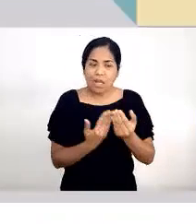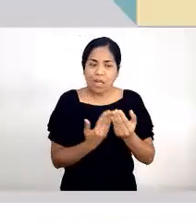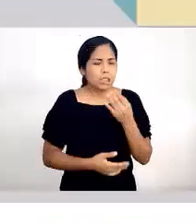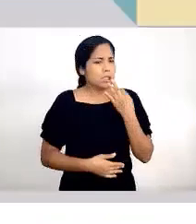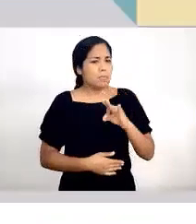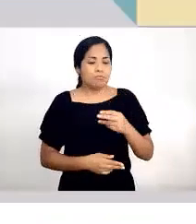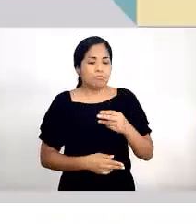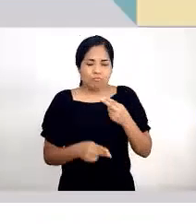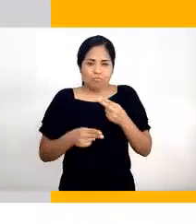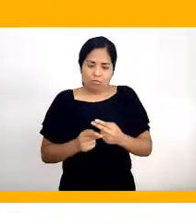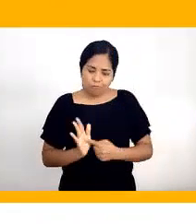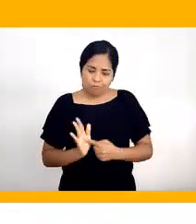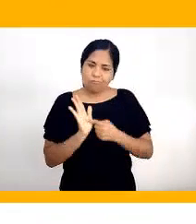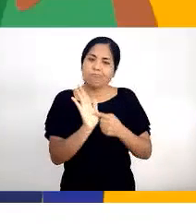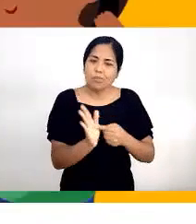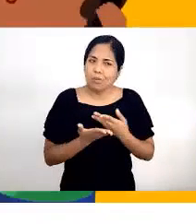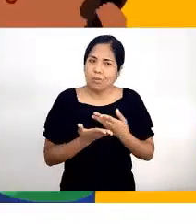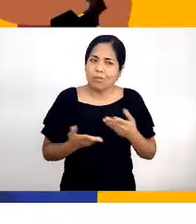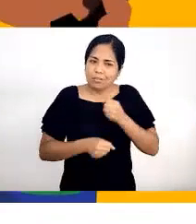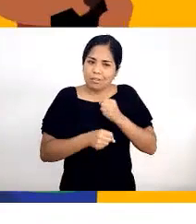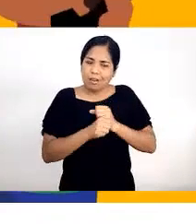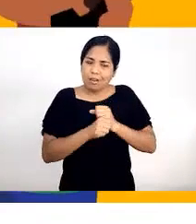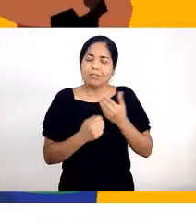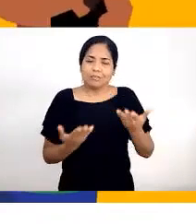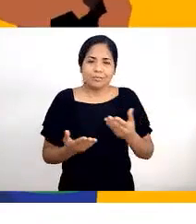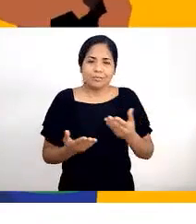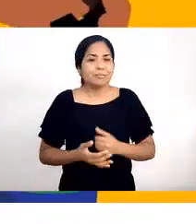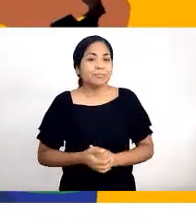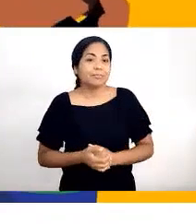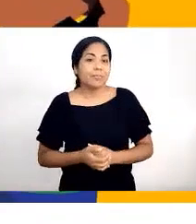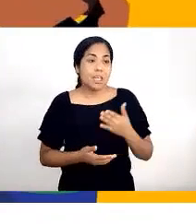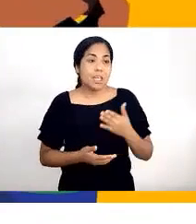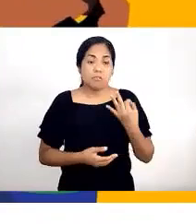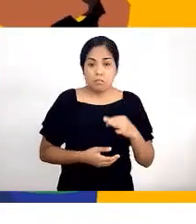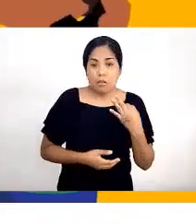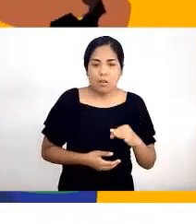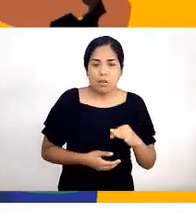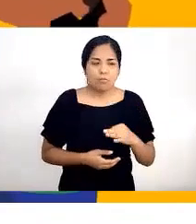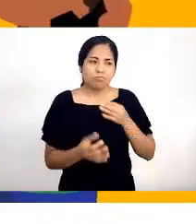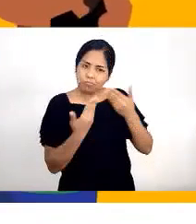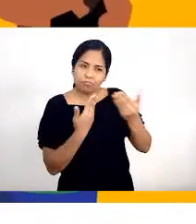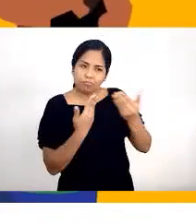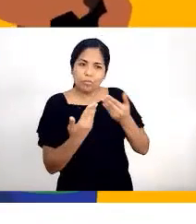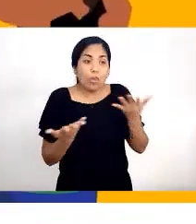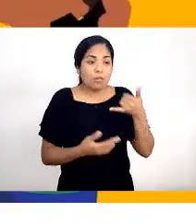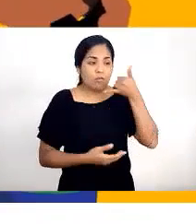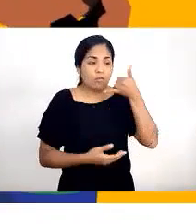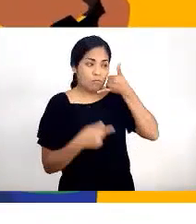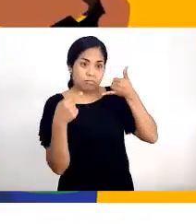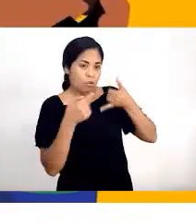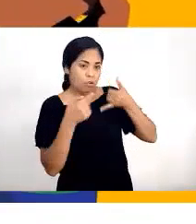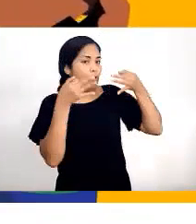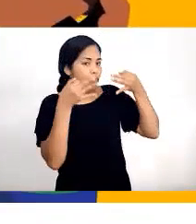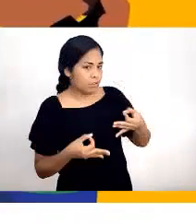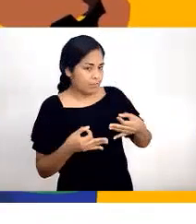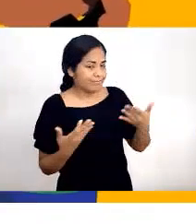con ustedes, les diremos nuestro nombre y que trabajamos en Save the Children. Además, siempre nos identificaremos y comunicaremos desde los